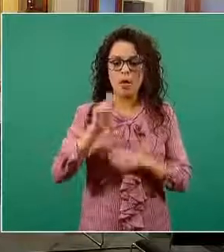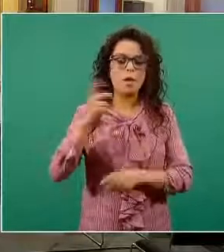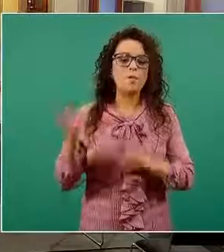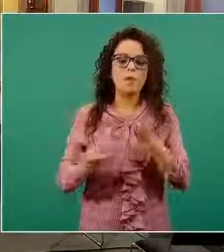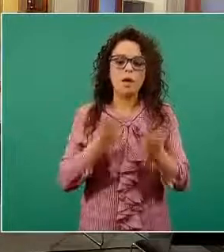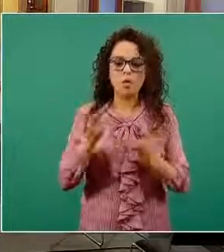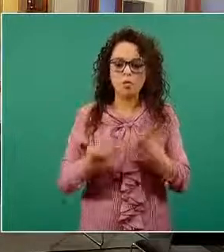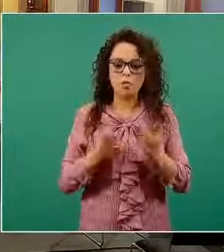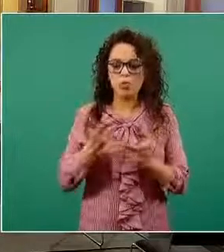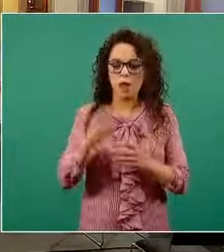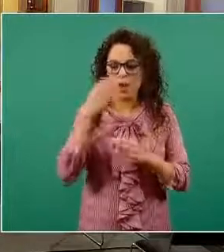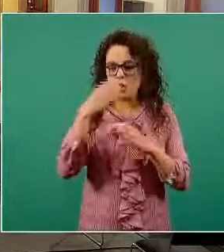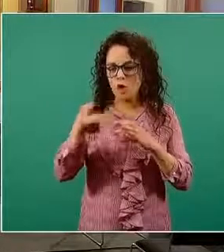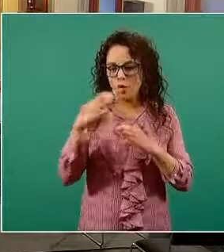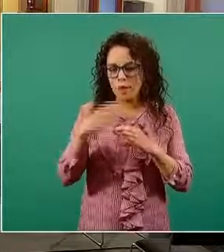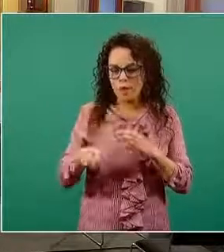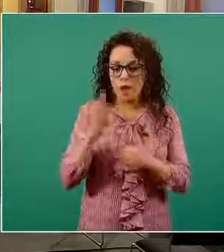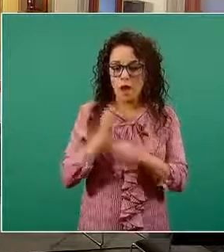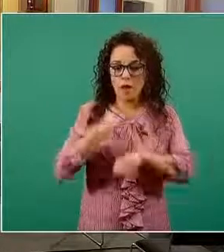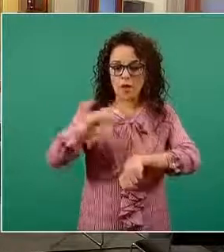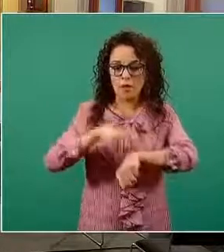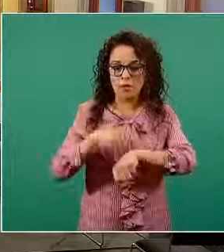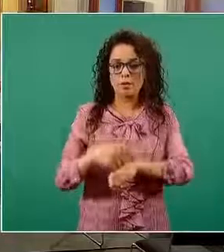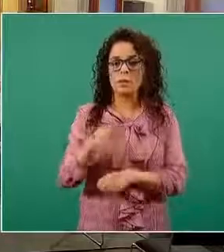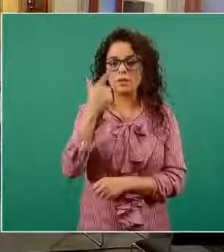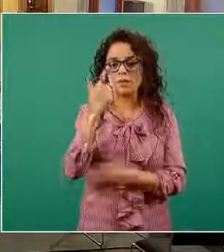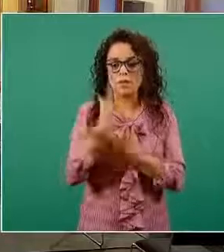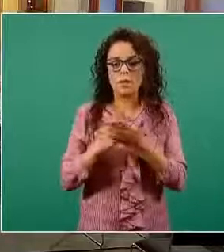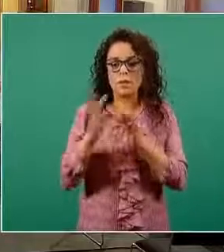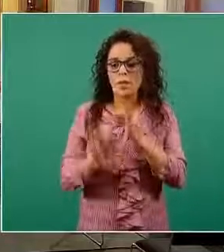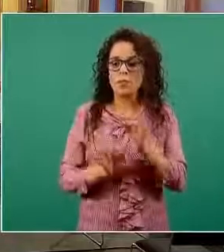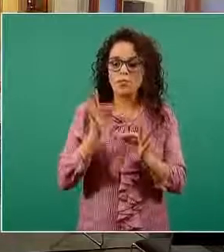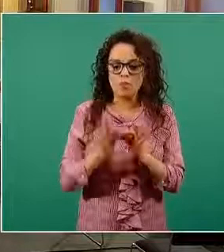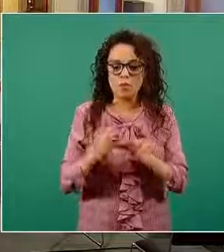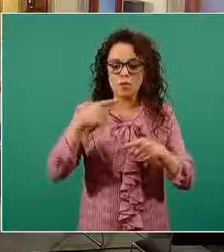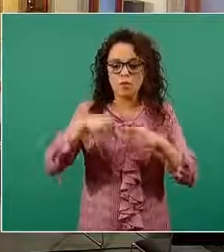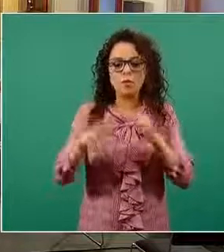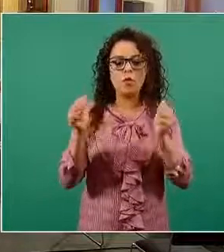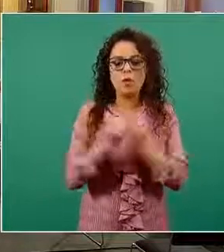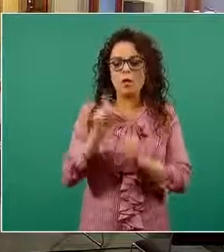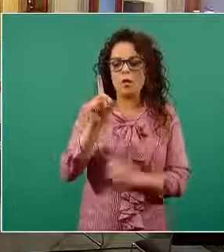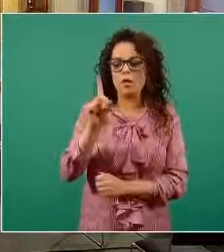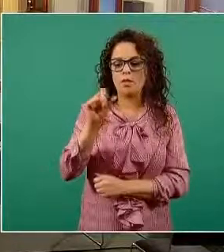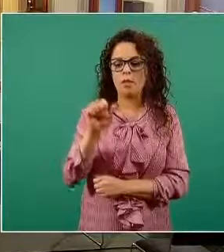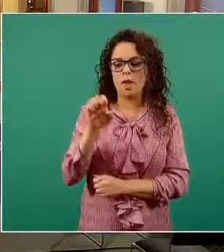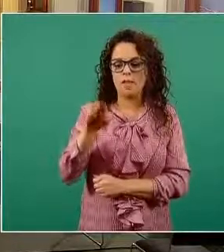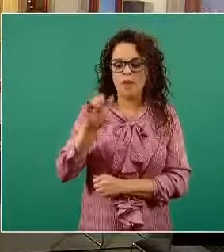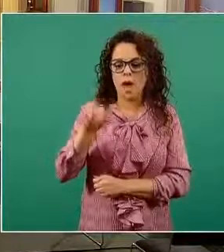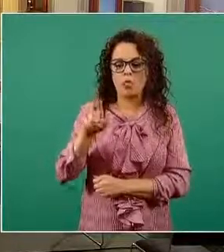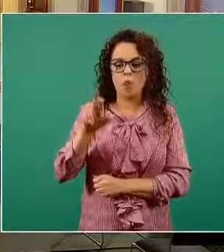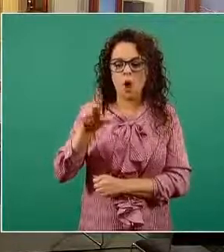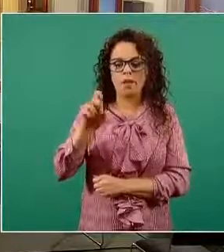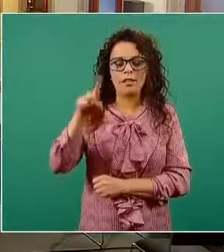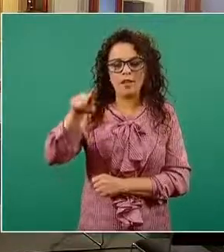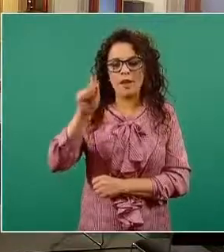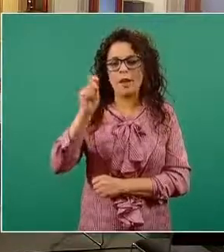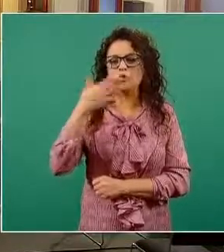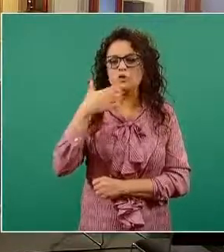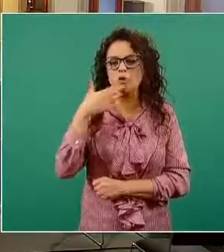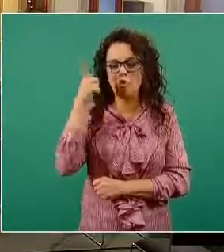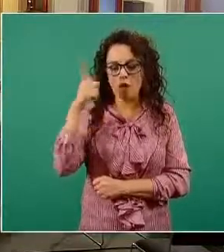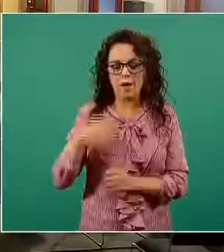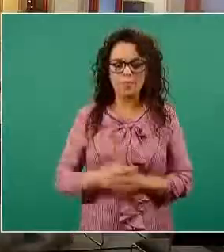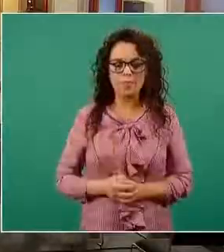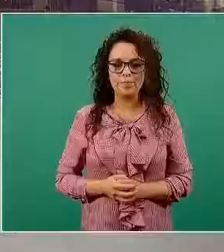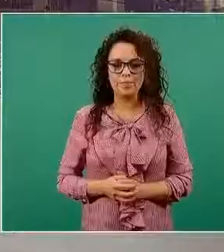comentarios cuando son las 19:30 en punto. Vamos a empezar con Demián Duarte de Sonora y nos vamos a seguir con ustedes.